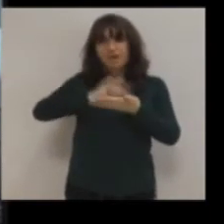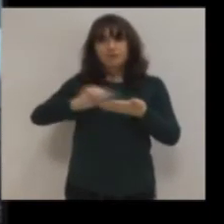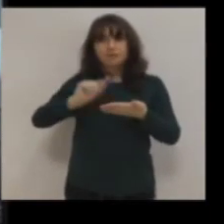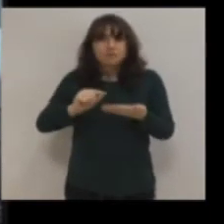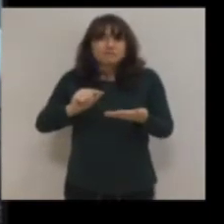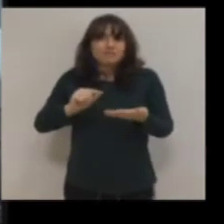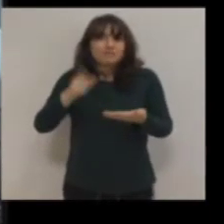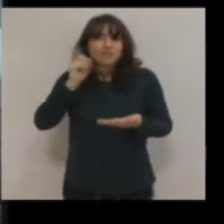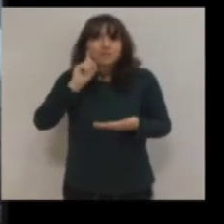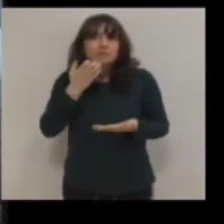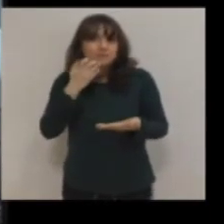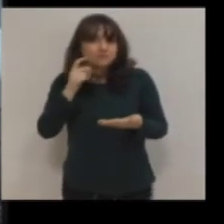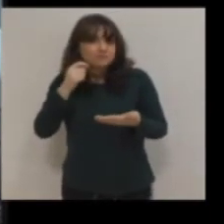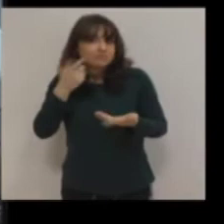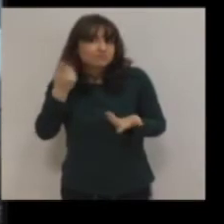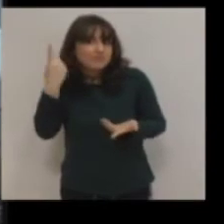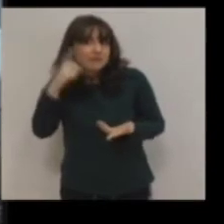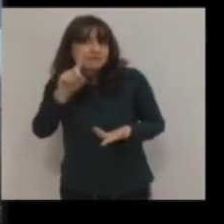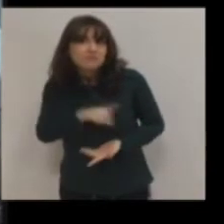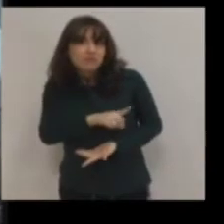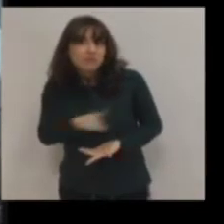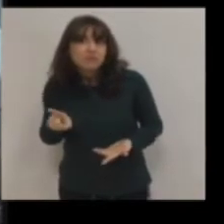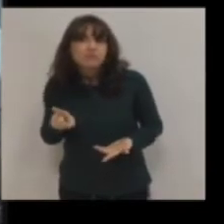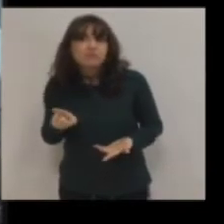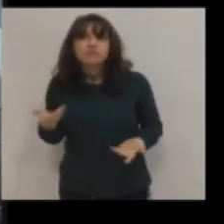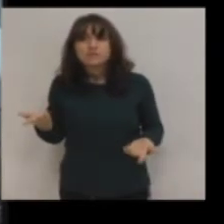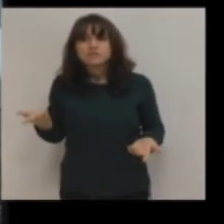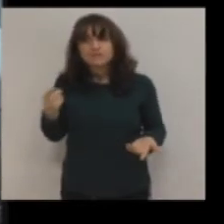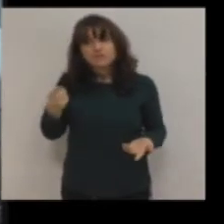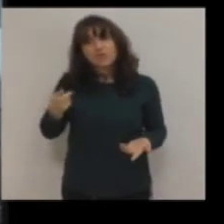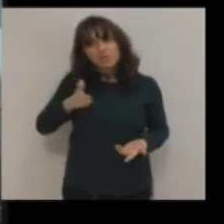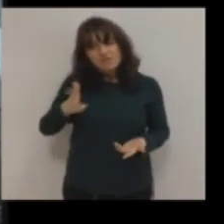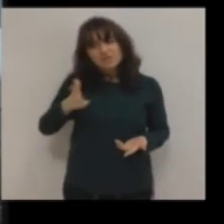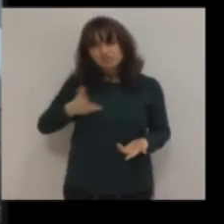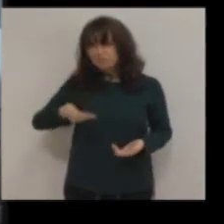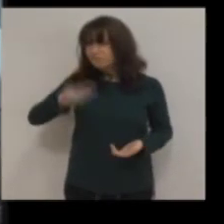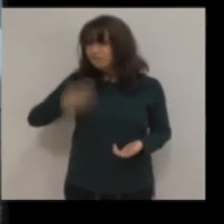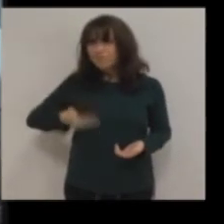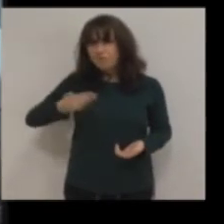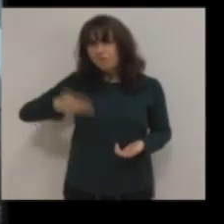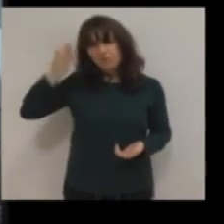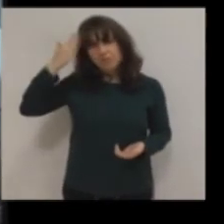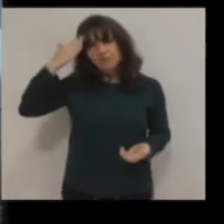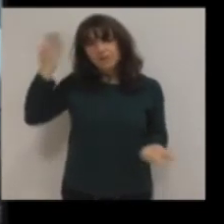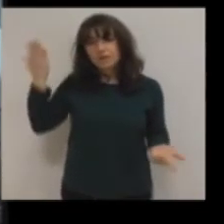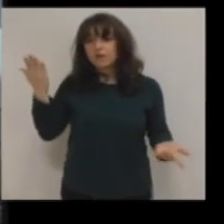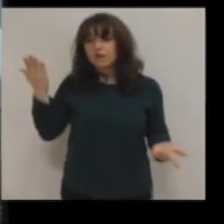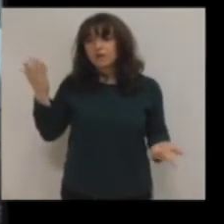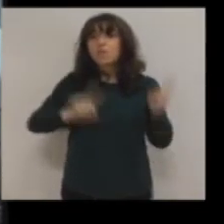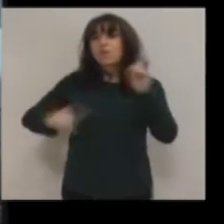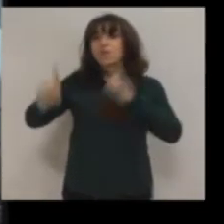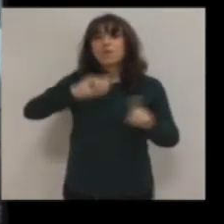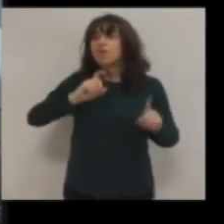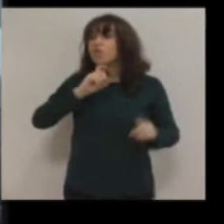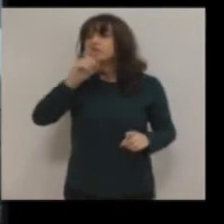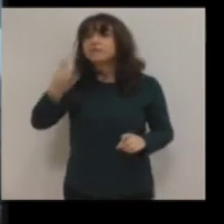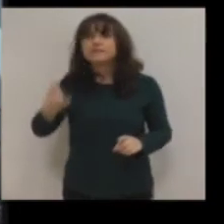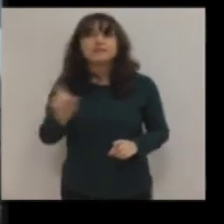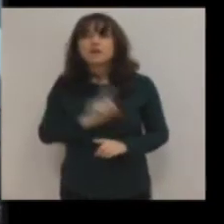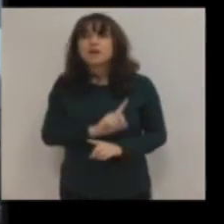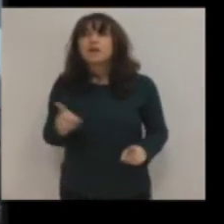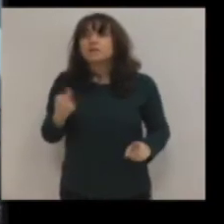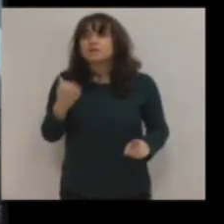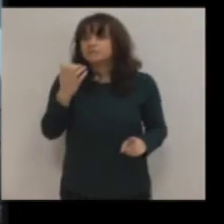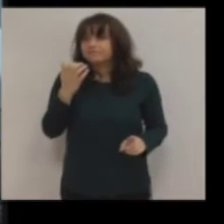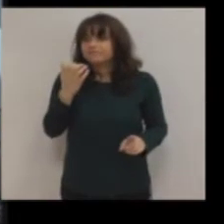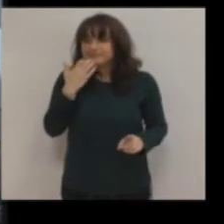Y claro, ese es la conculcación de un derecho fundamental. El problema es que no se advierte, no se llega a tiempo. Si se llegara a